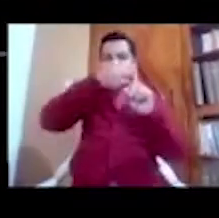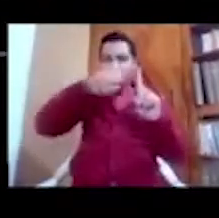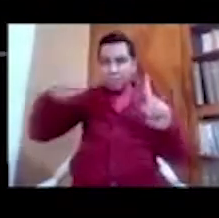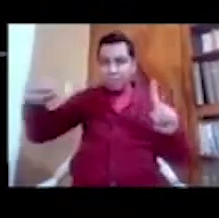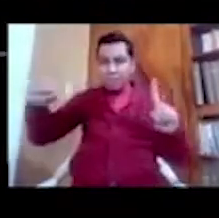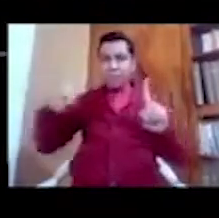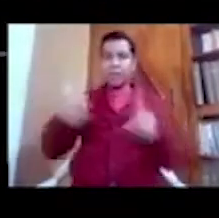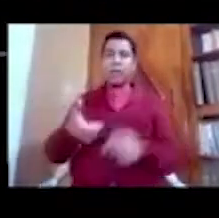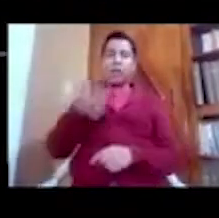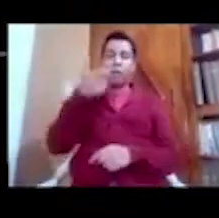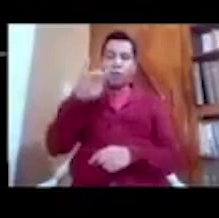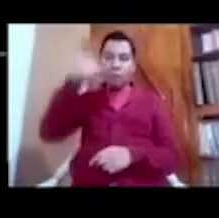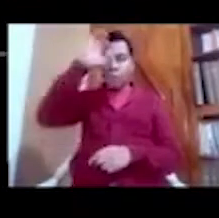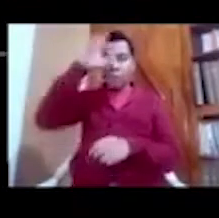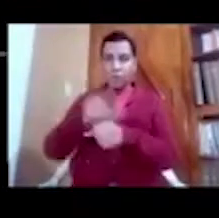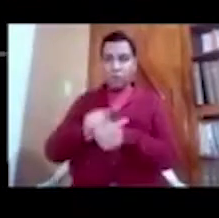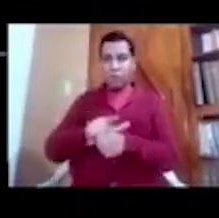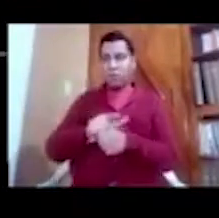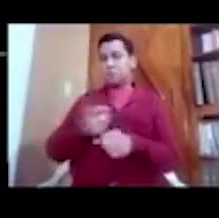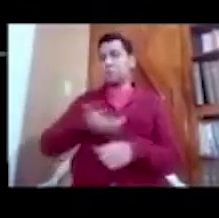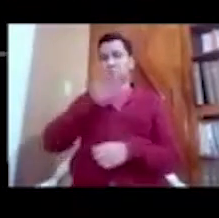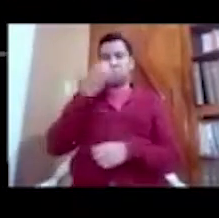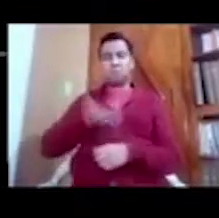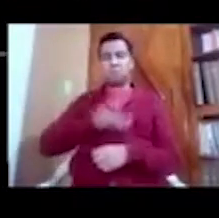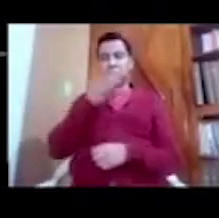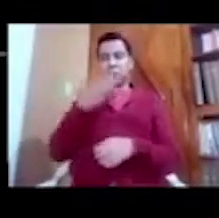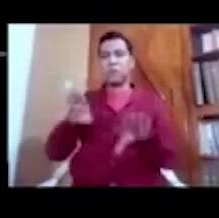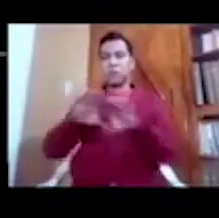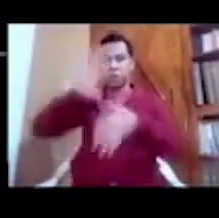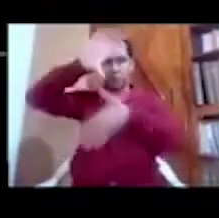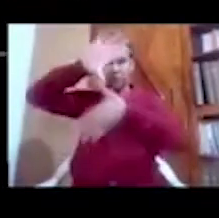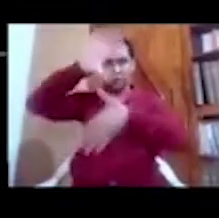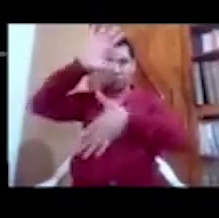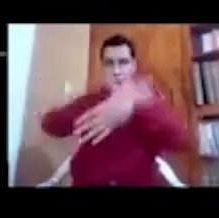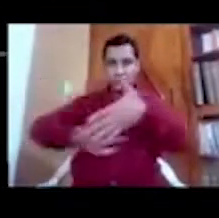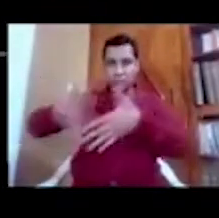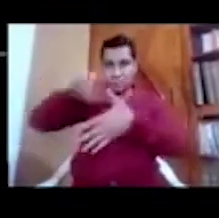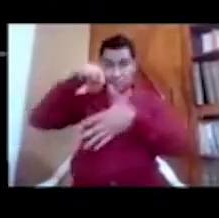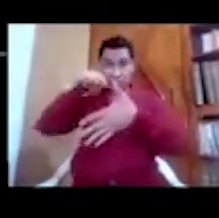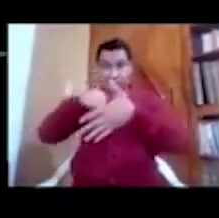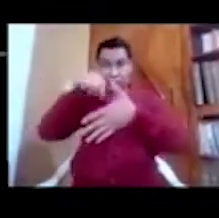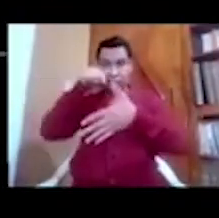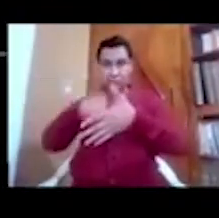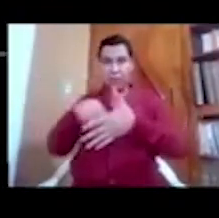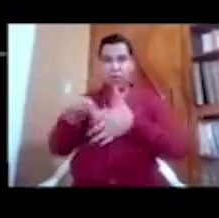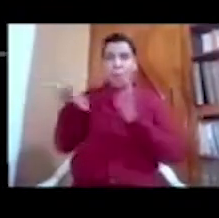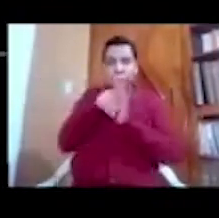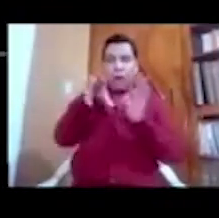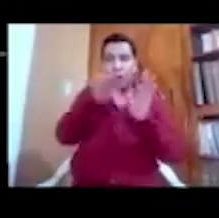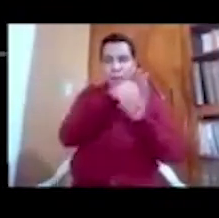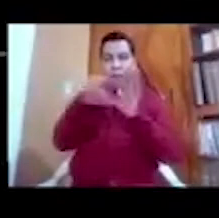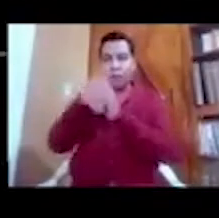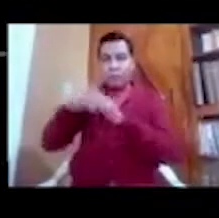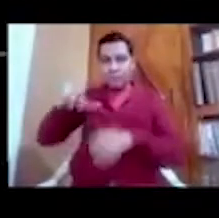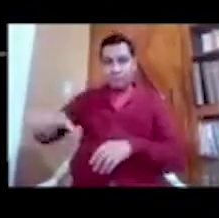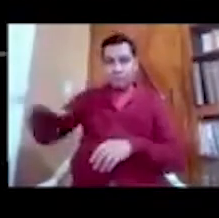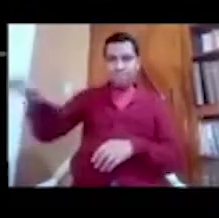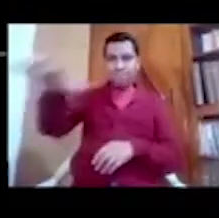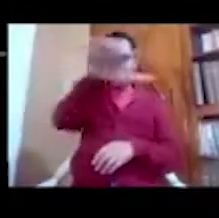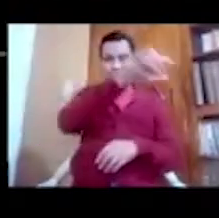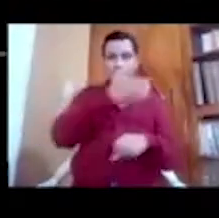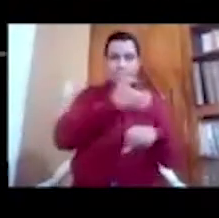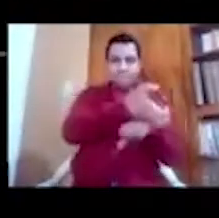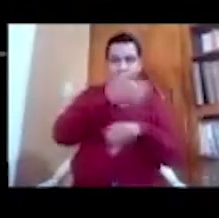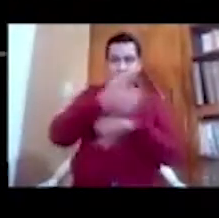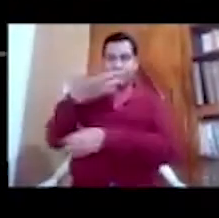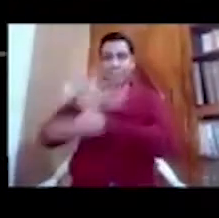y cultural común que es mesoamericana. Digamos que los territorios, las ciudades, estados que convivían